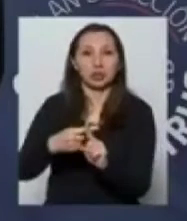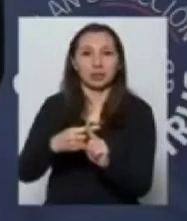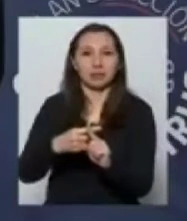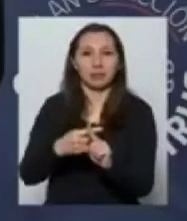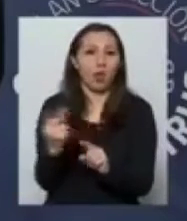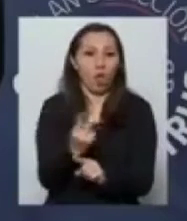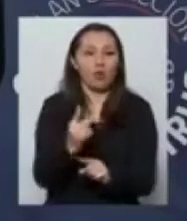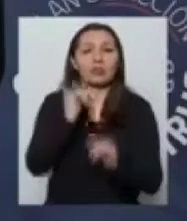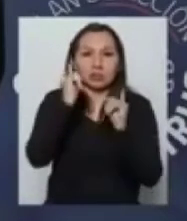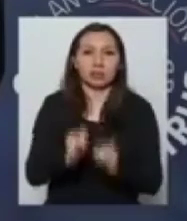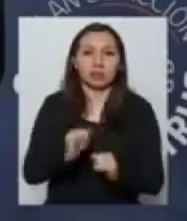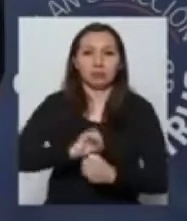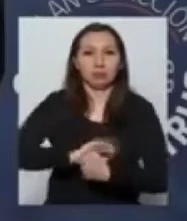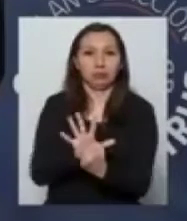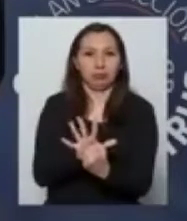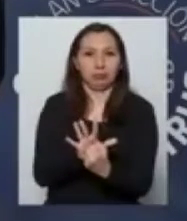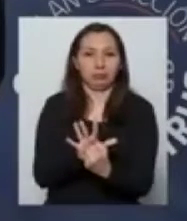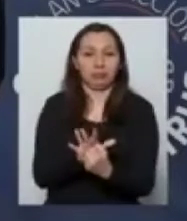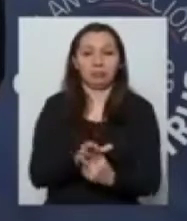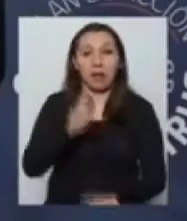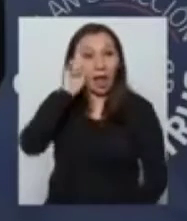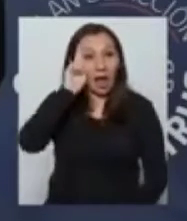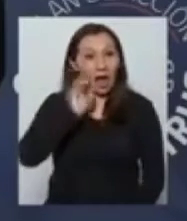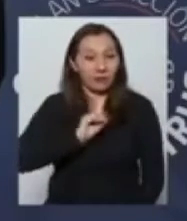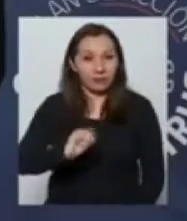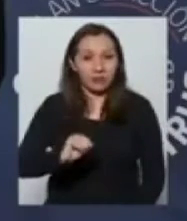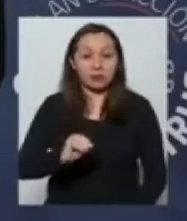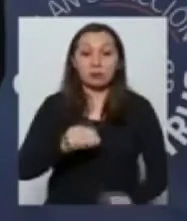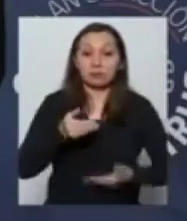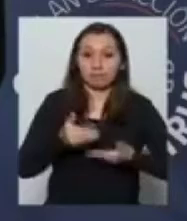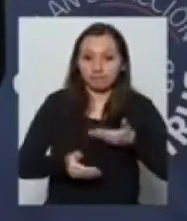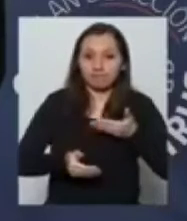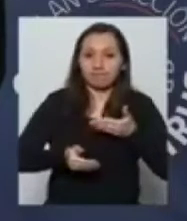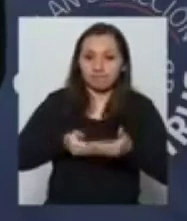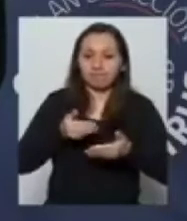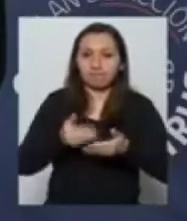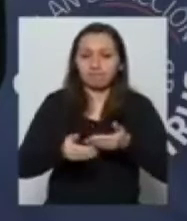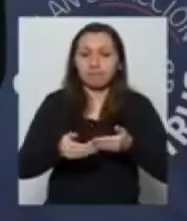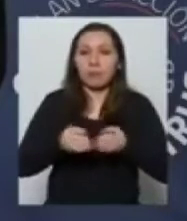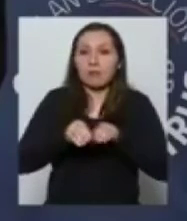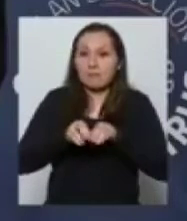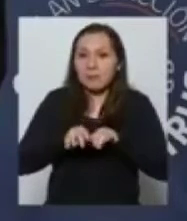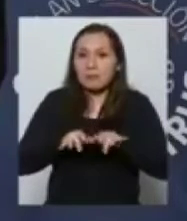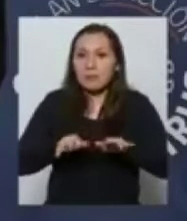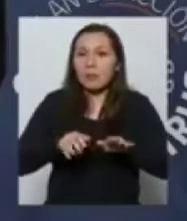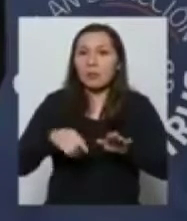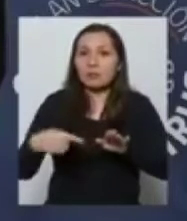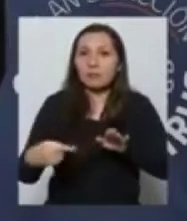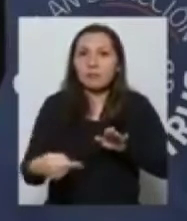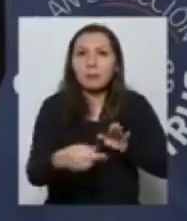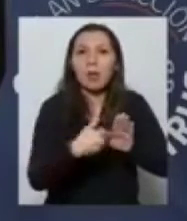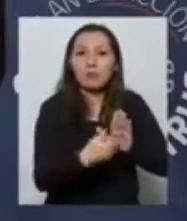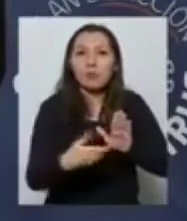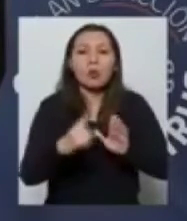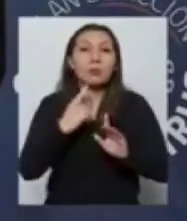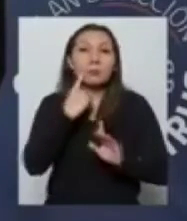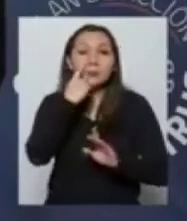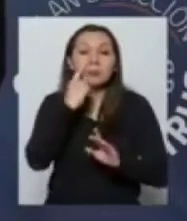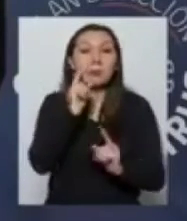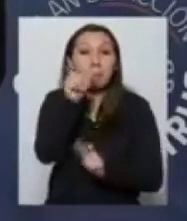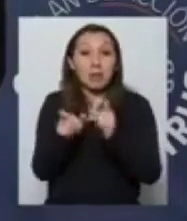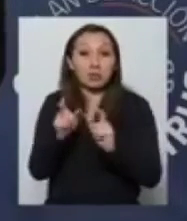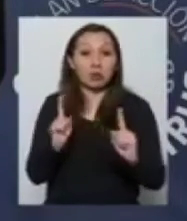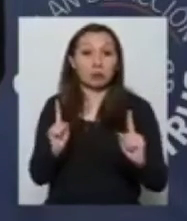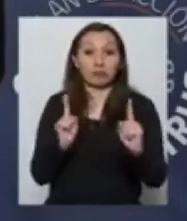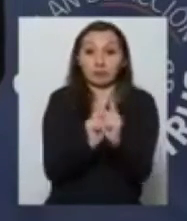Quiero recordar que en la medida en que hemos expandido el uso de PCR a contactos